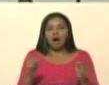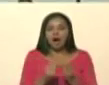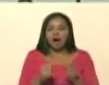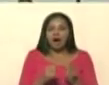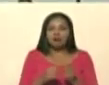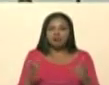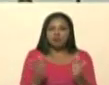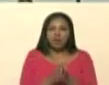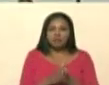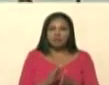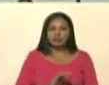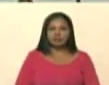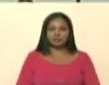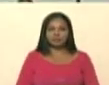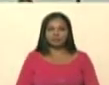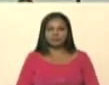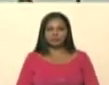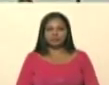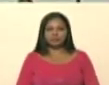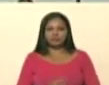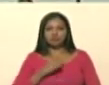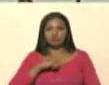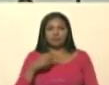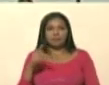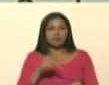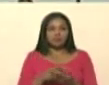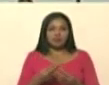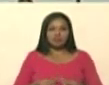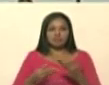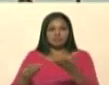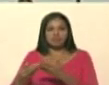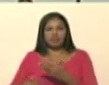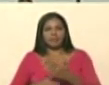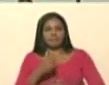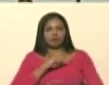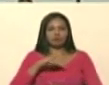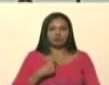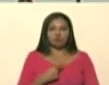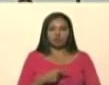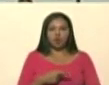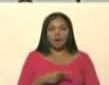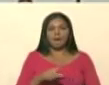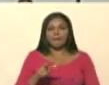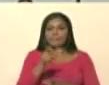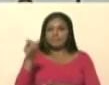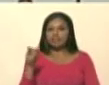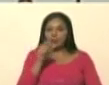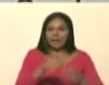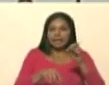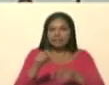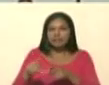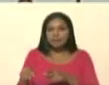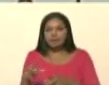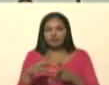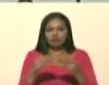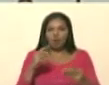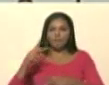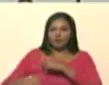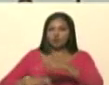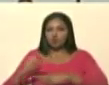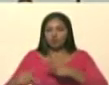país para participar en la entrega de insumos a conuqueros y pequeños productores